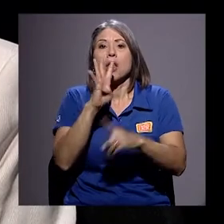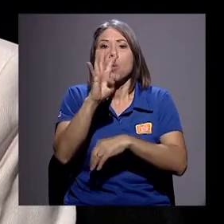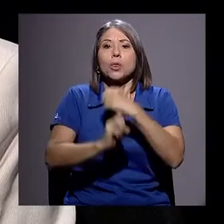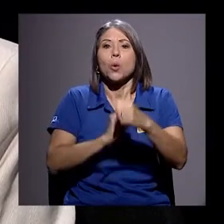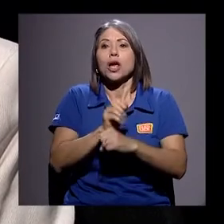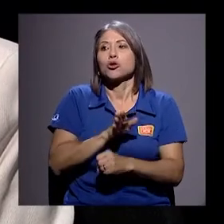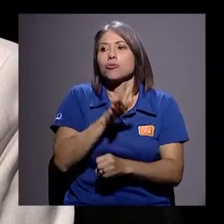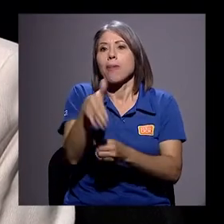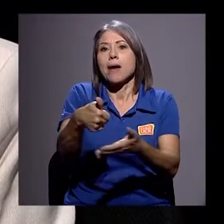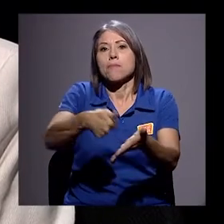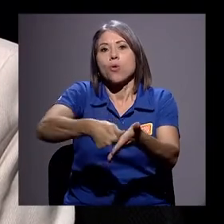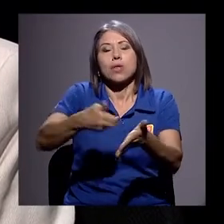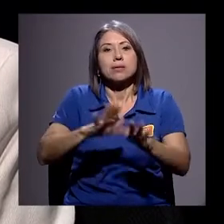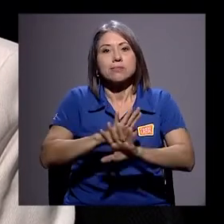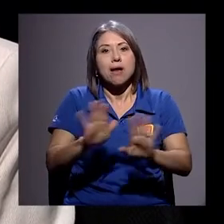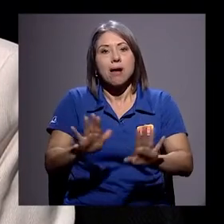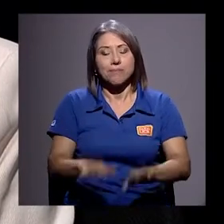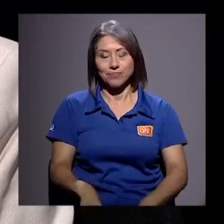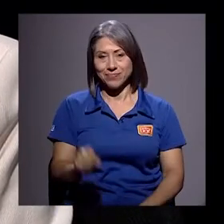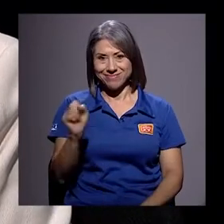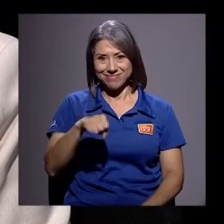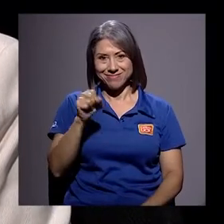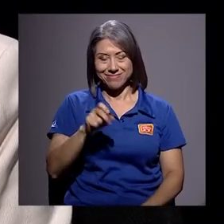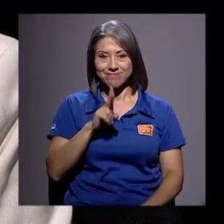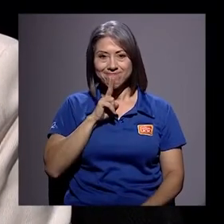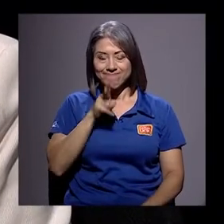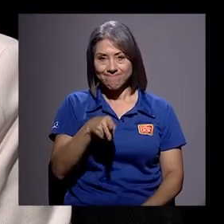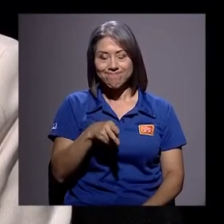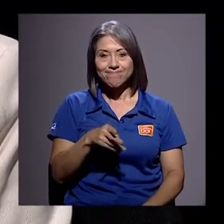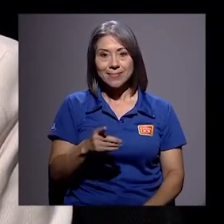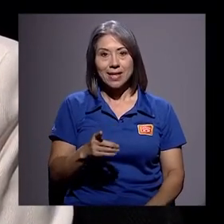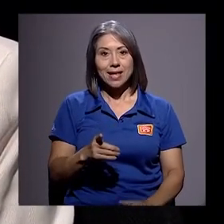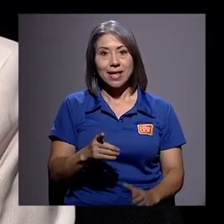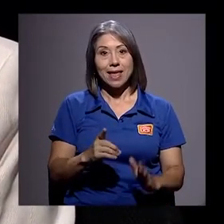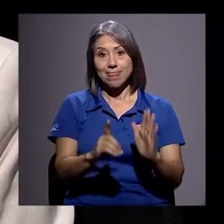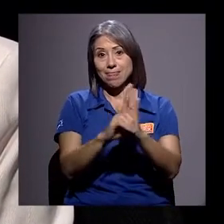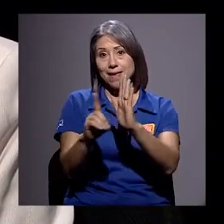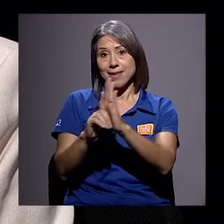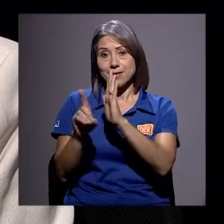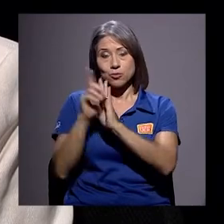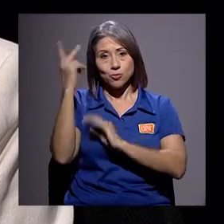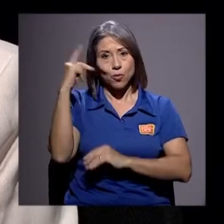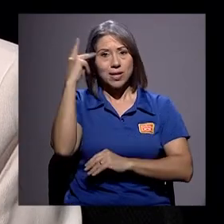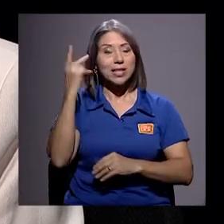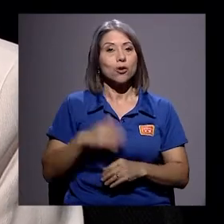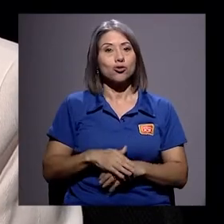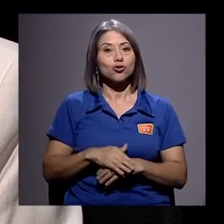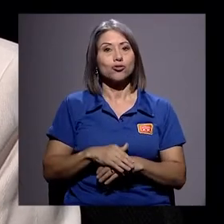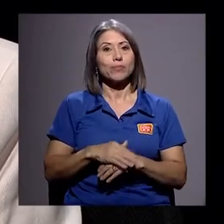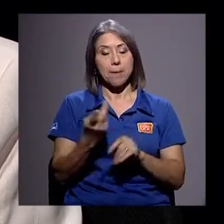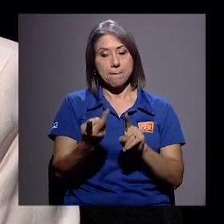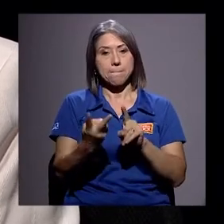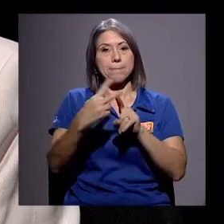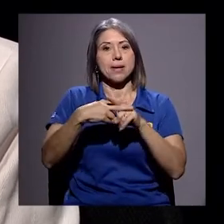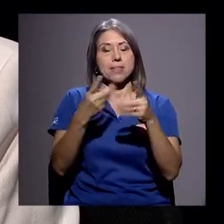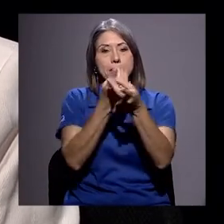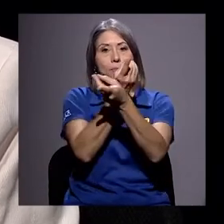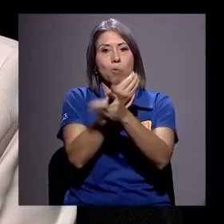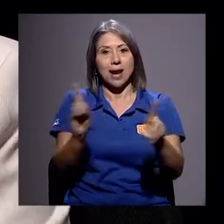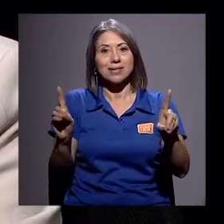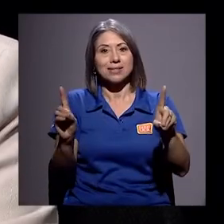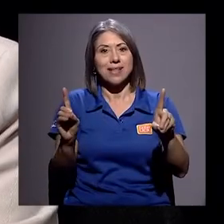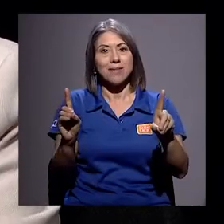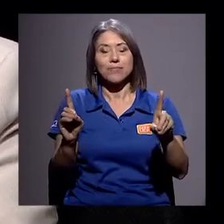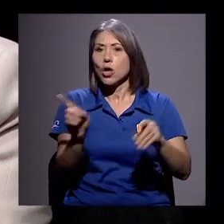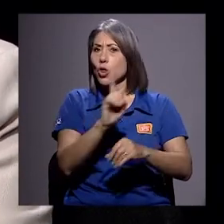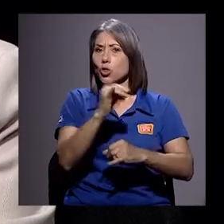él el derecho los derechos políticos y el ejercicio de la democracia por parte de la ciudadanía no no